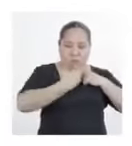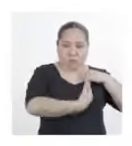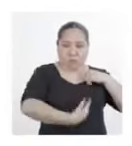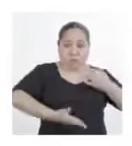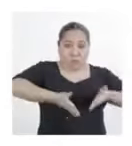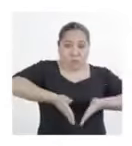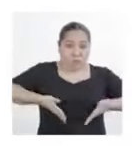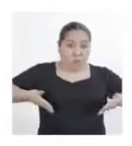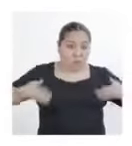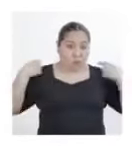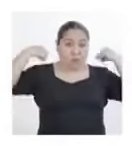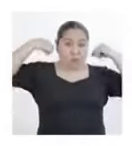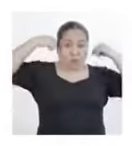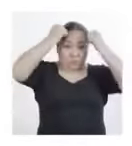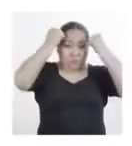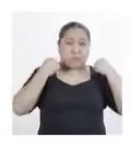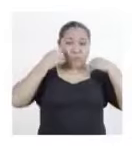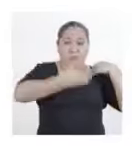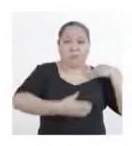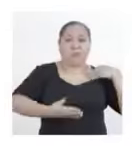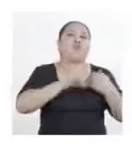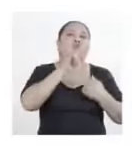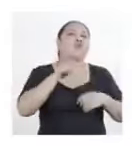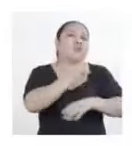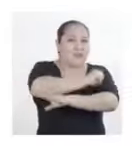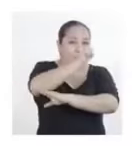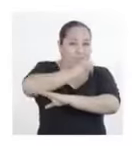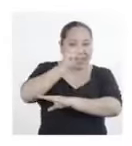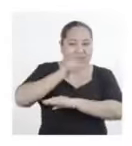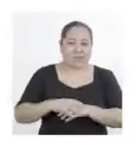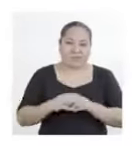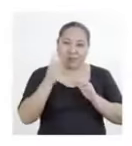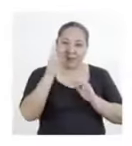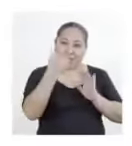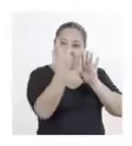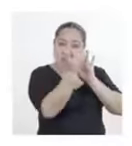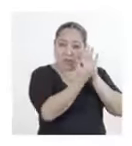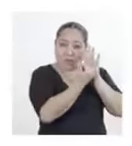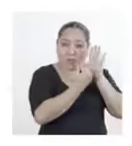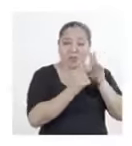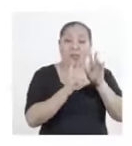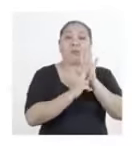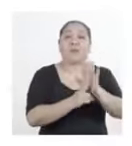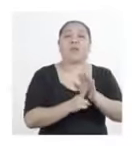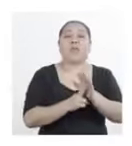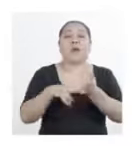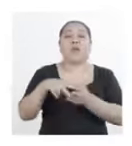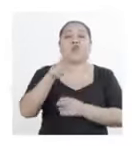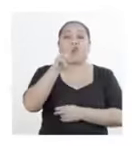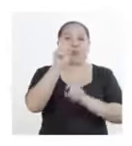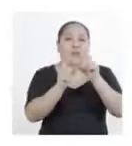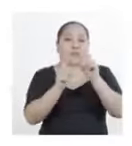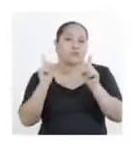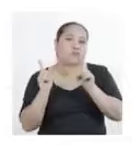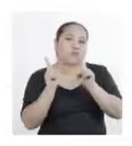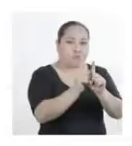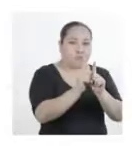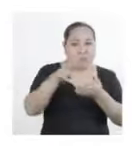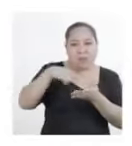poncho y el poncho es empleado tradicionalmente en las zonas andinas y la tercera representa a una pareja bailando